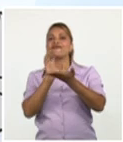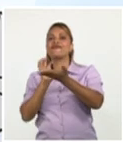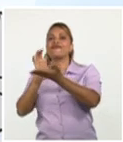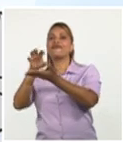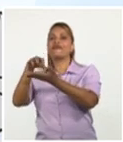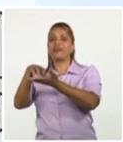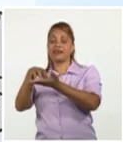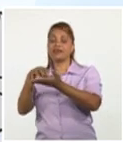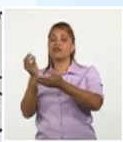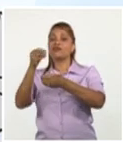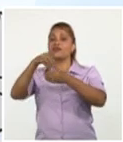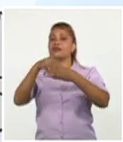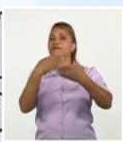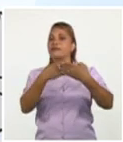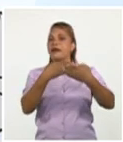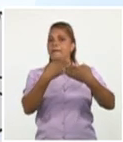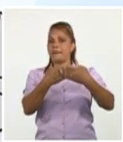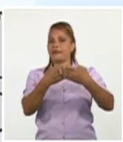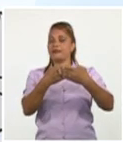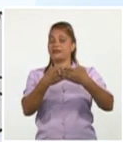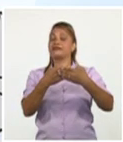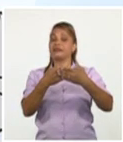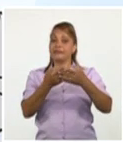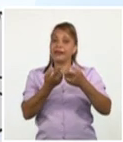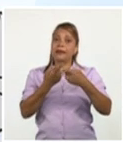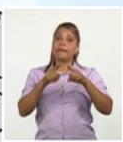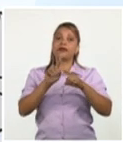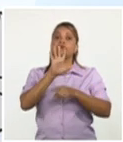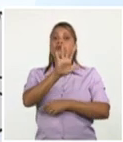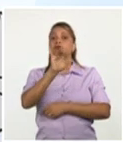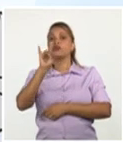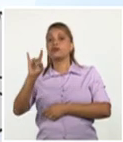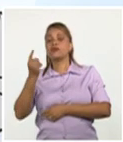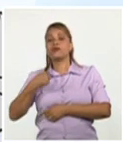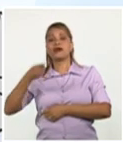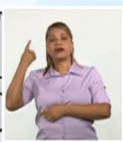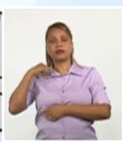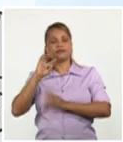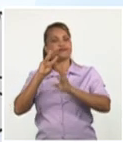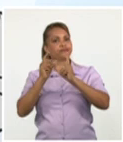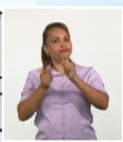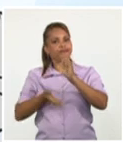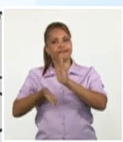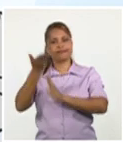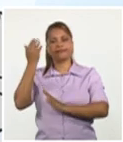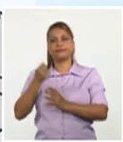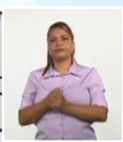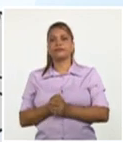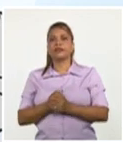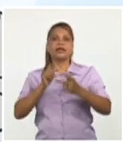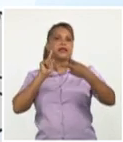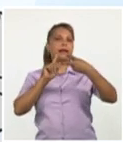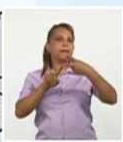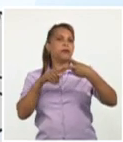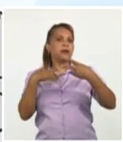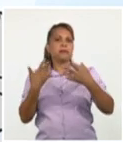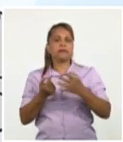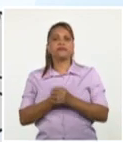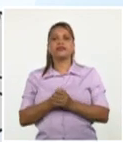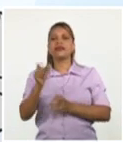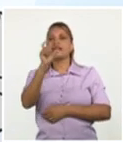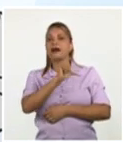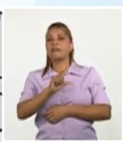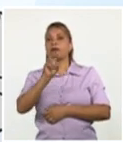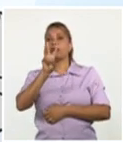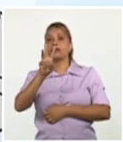institucional, pero de todas formas con 59 ayer, pues es elevado. Le sigue Camagüey con 34 y